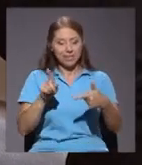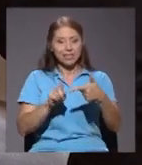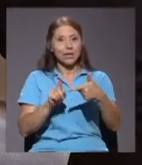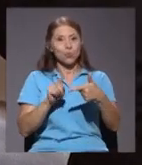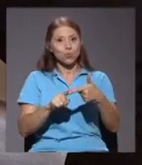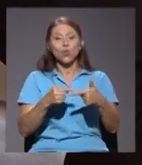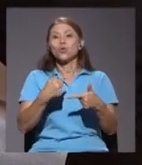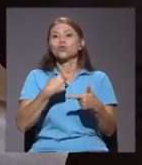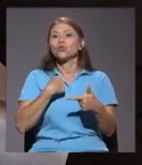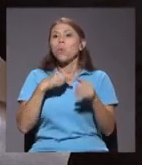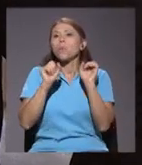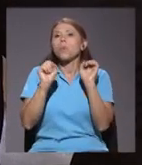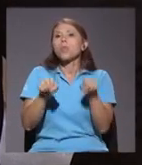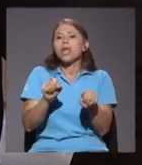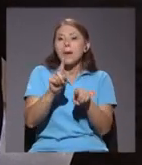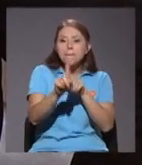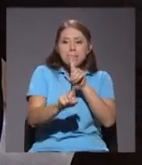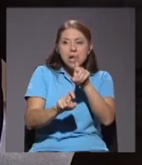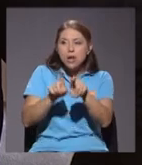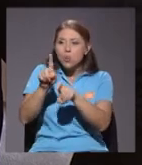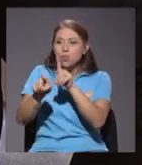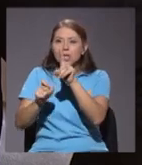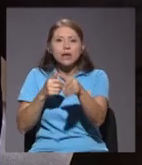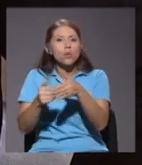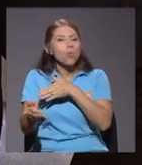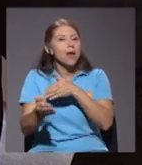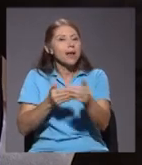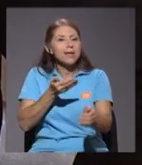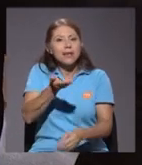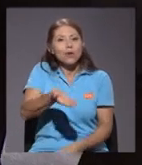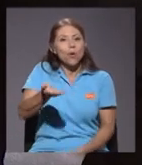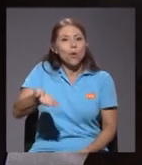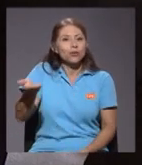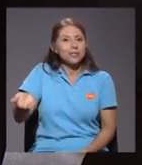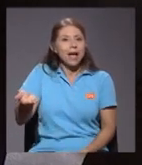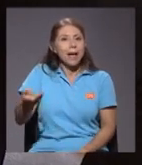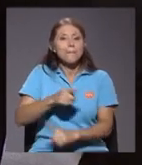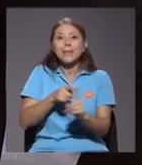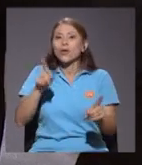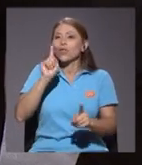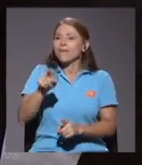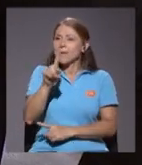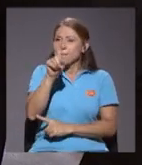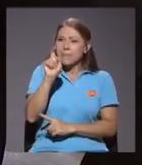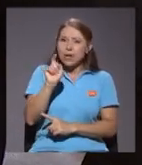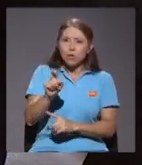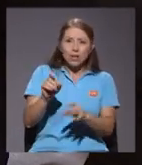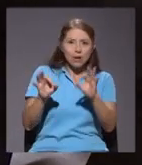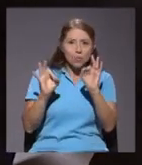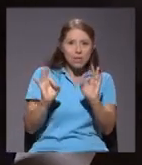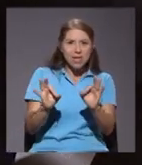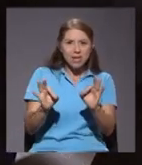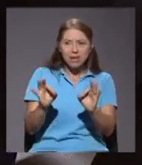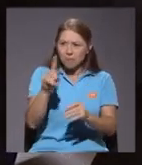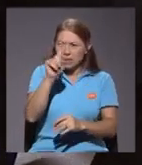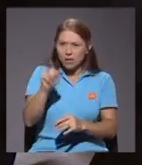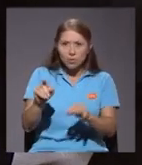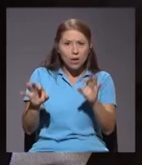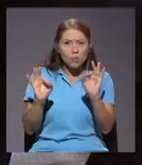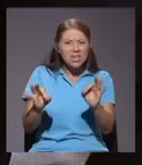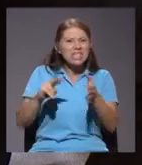preguntar cualquier cosa que tuviera que preguntar bien preguntados bien preguntados me refiero